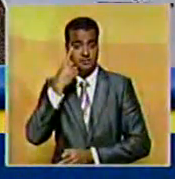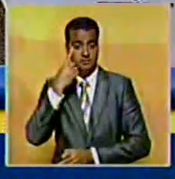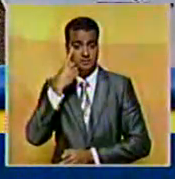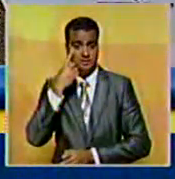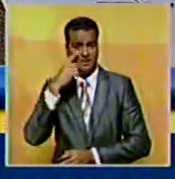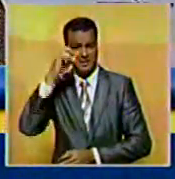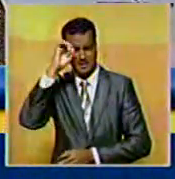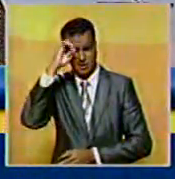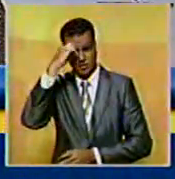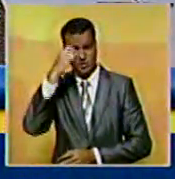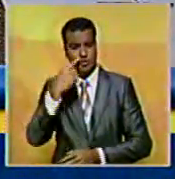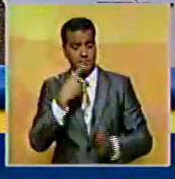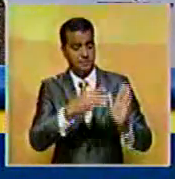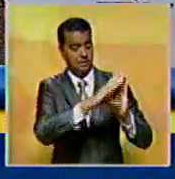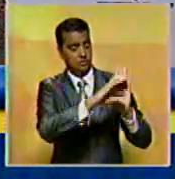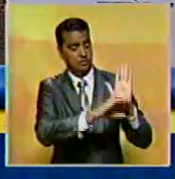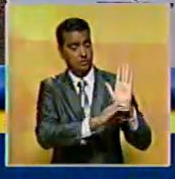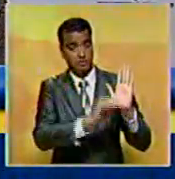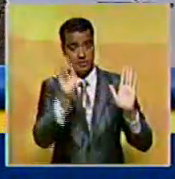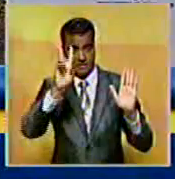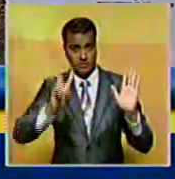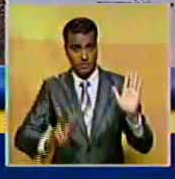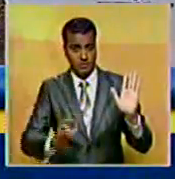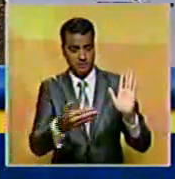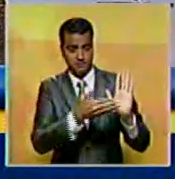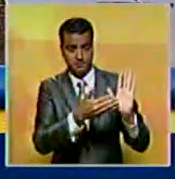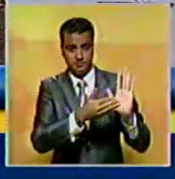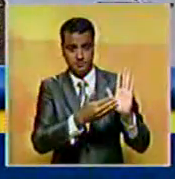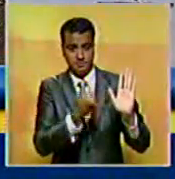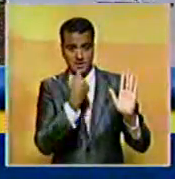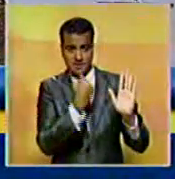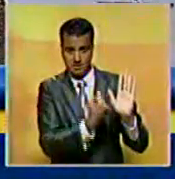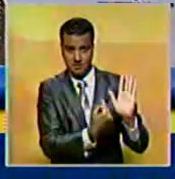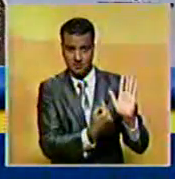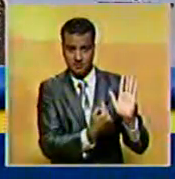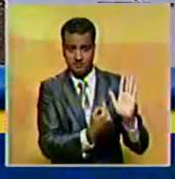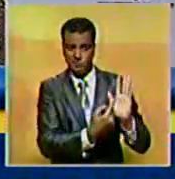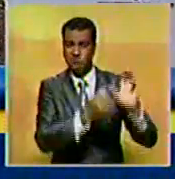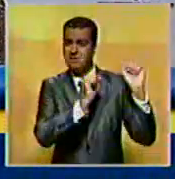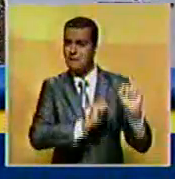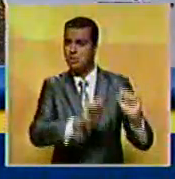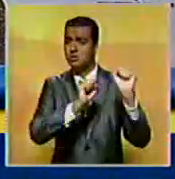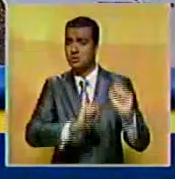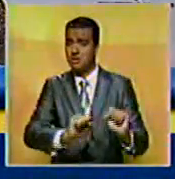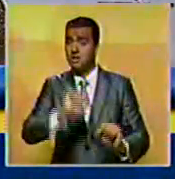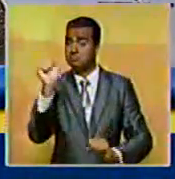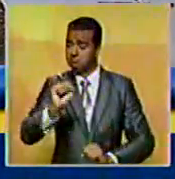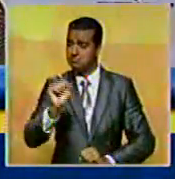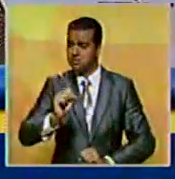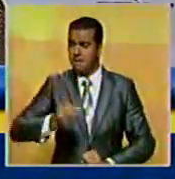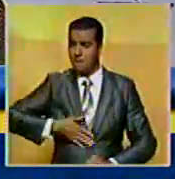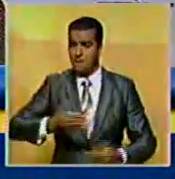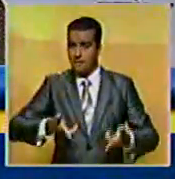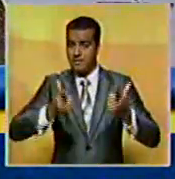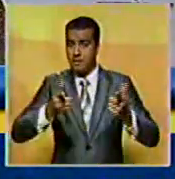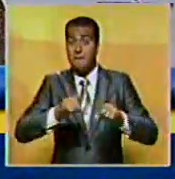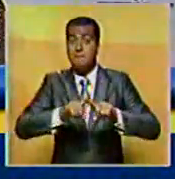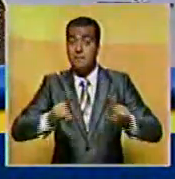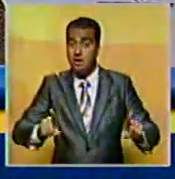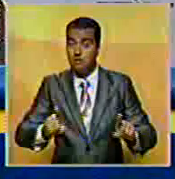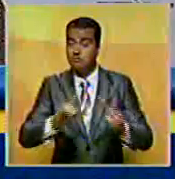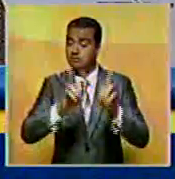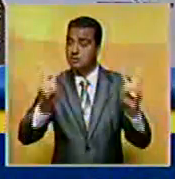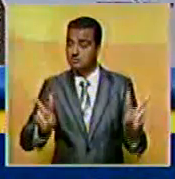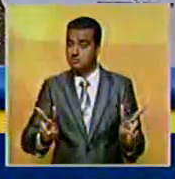quien recordó que la Constitución de la República Bolivariana de Venezuela contempla la protesta pacífica. Sin embargo, rechazó lo que considera